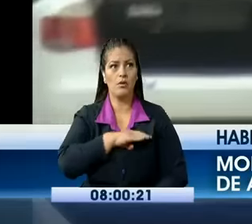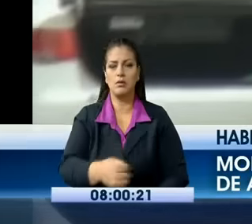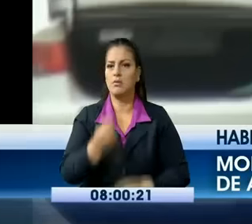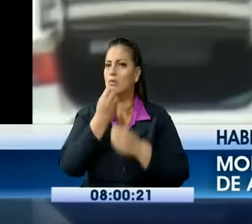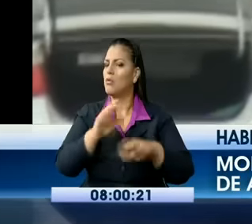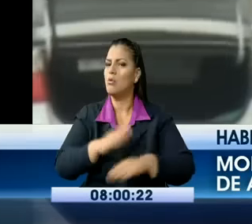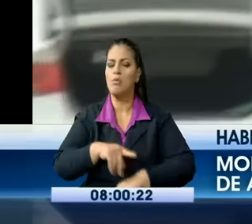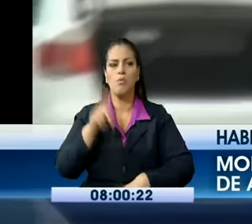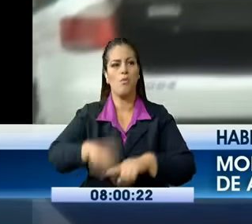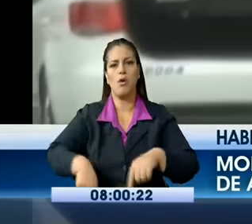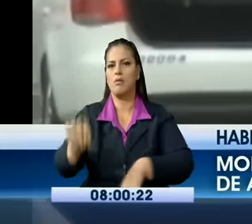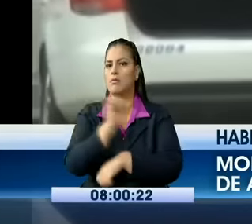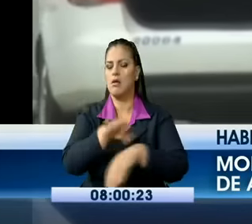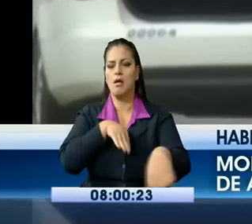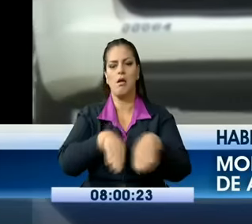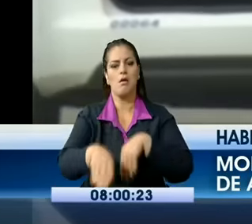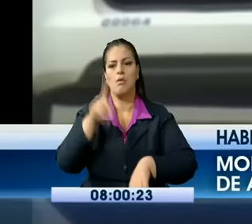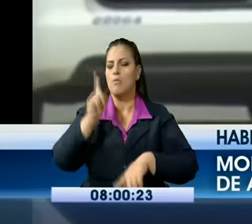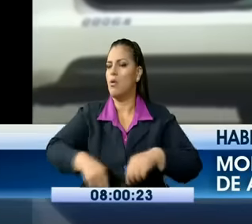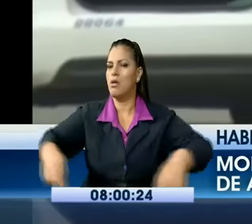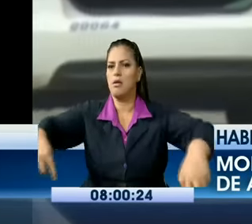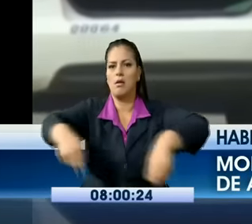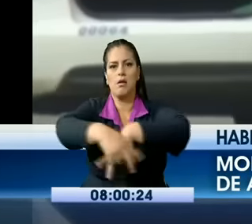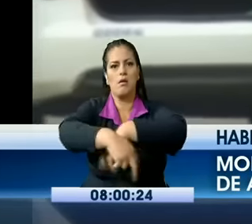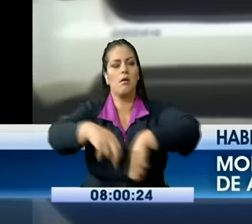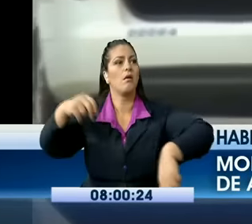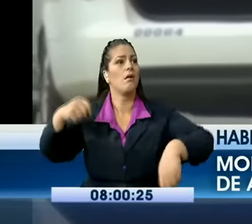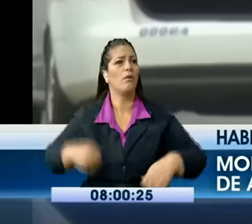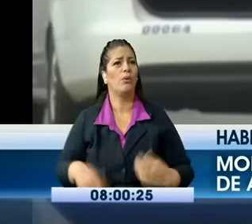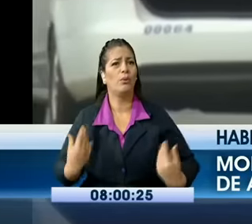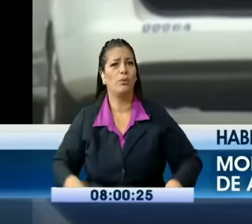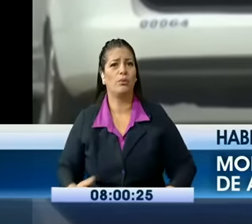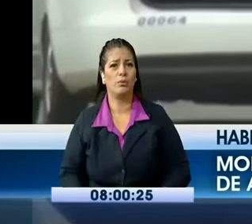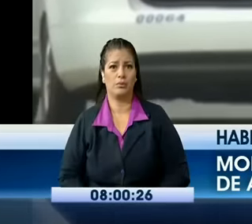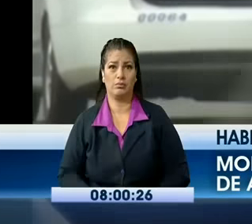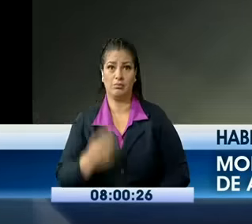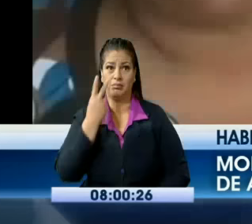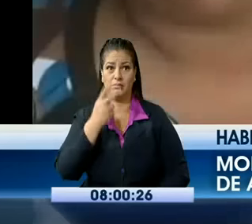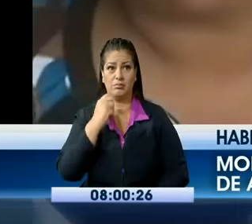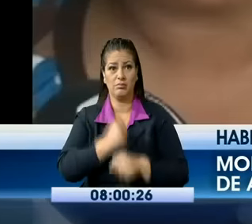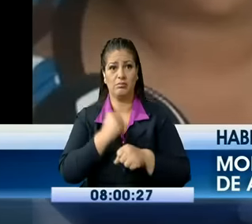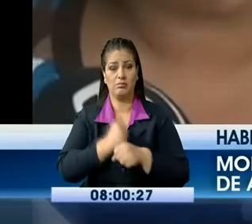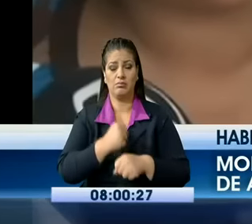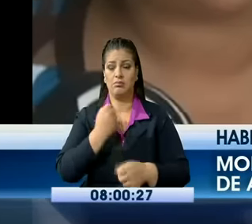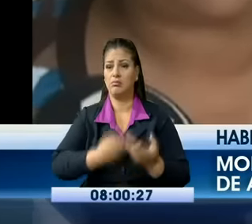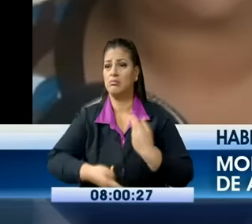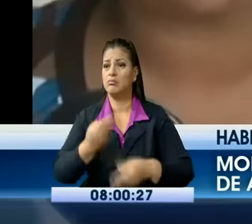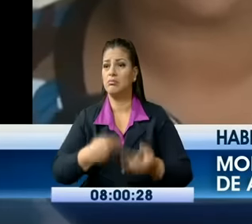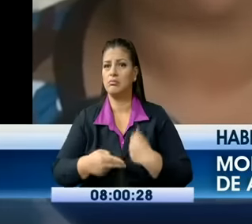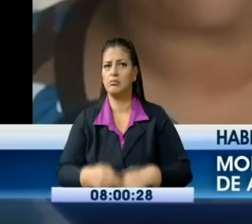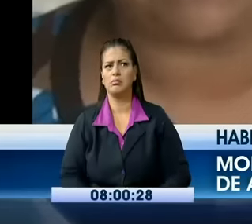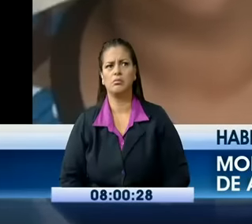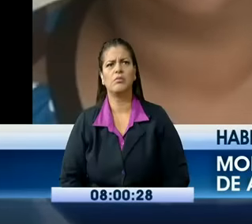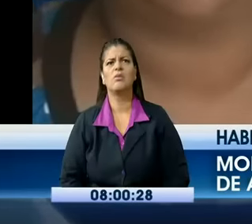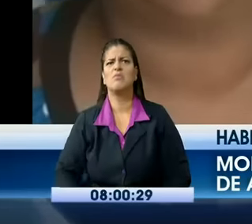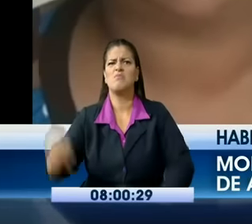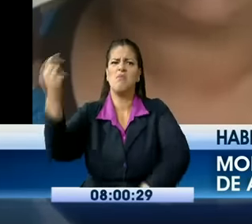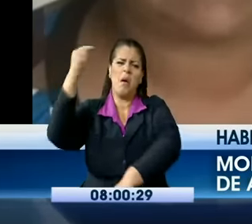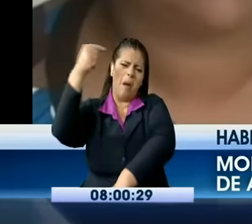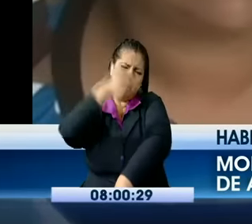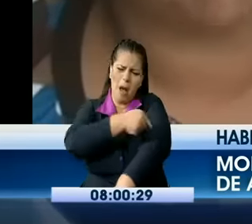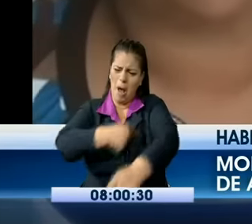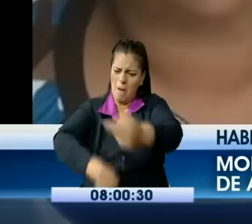más transeúntes sufran las picaduras de las abejas, como ocurrió con algunos comerciantes. Pero estas abejas salían a picar,